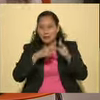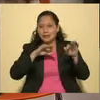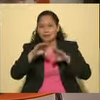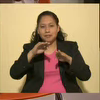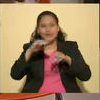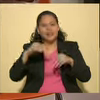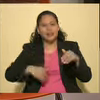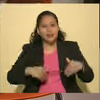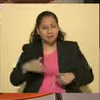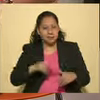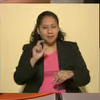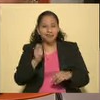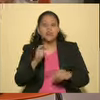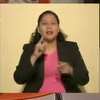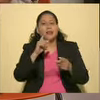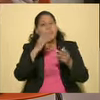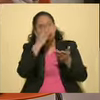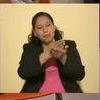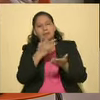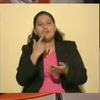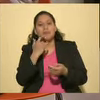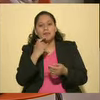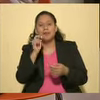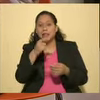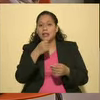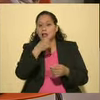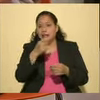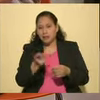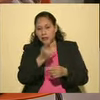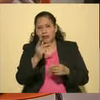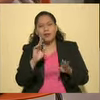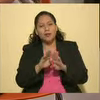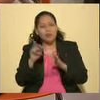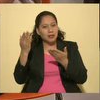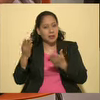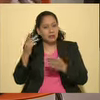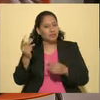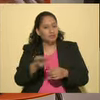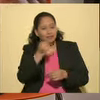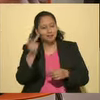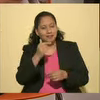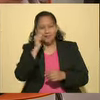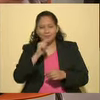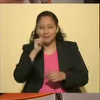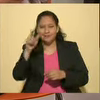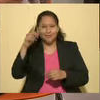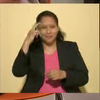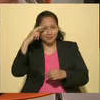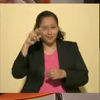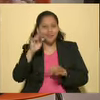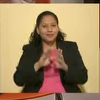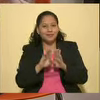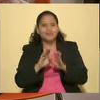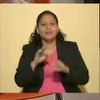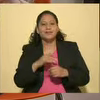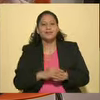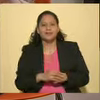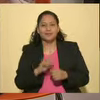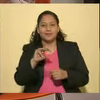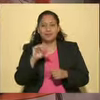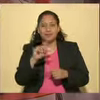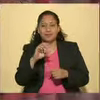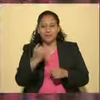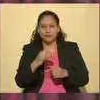a ver. Pero vamos a ir a ver una gran entrevista de la única manera que lo hace, tan peculiar Murray. Así es, con Meyer Clip. Vamos a ver.